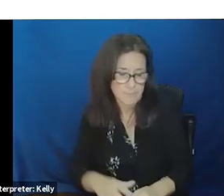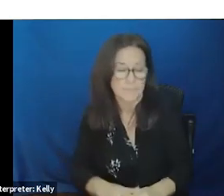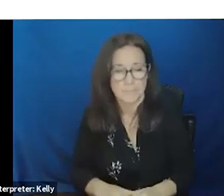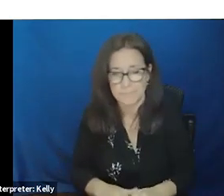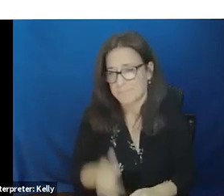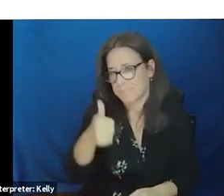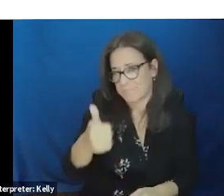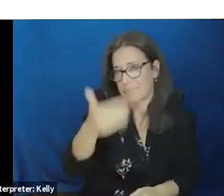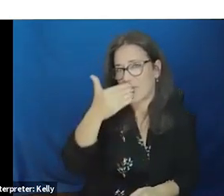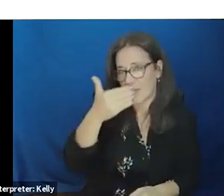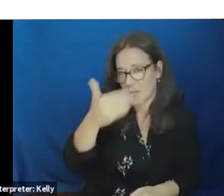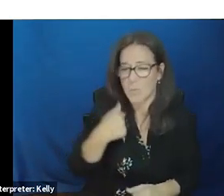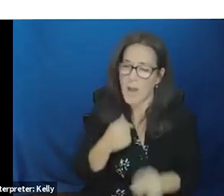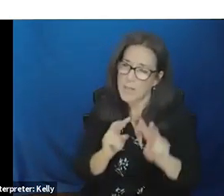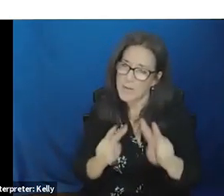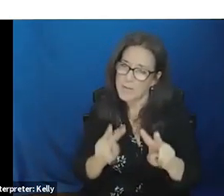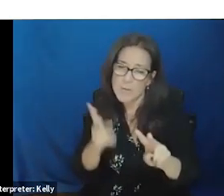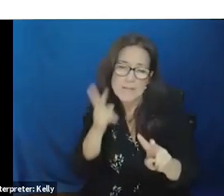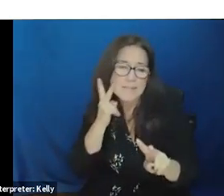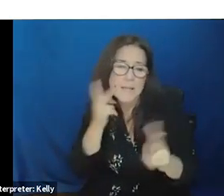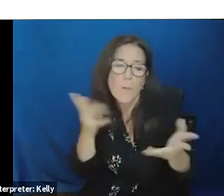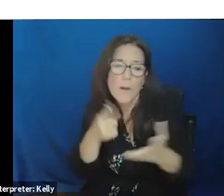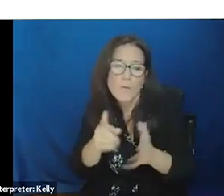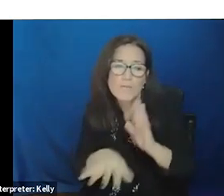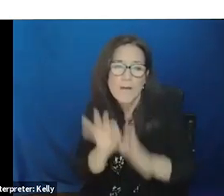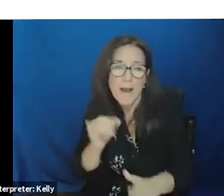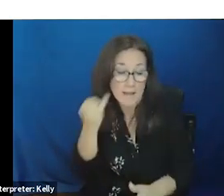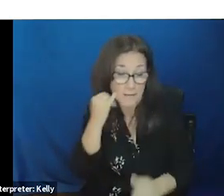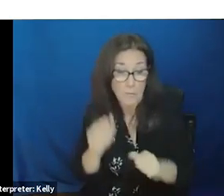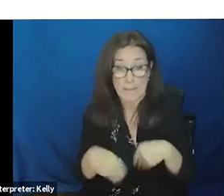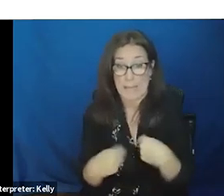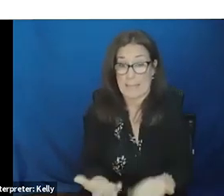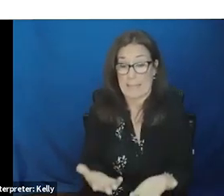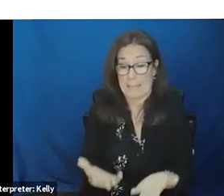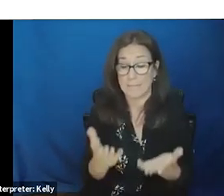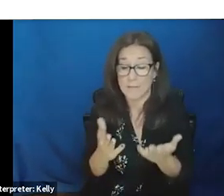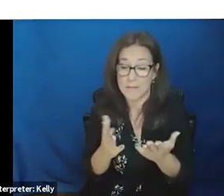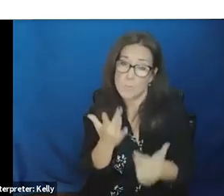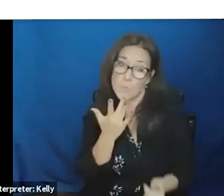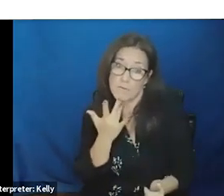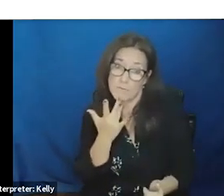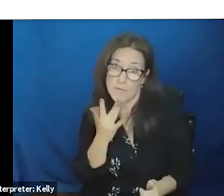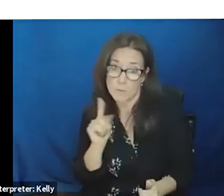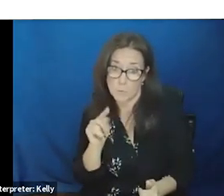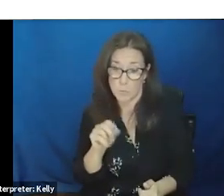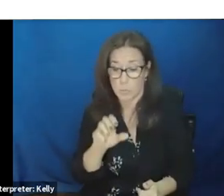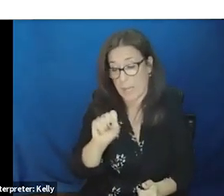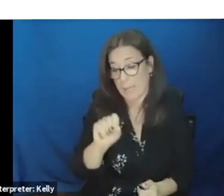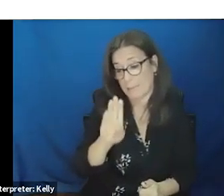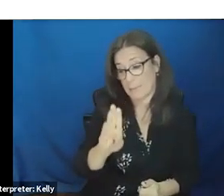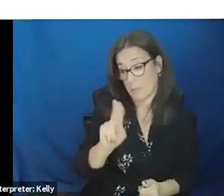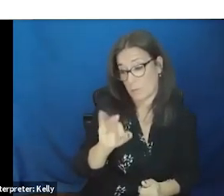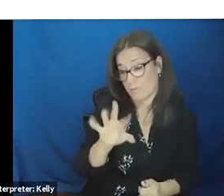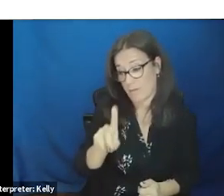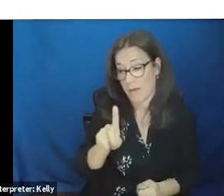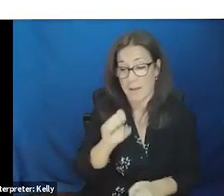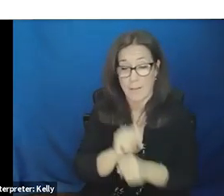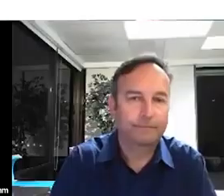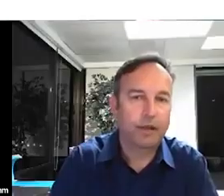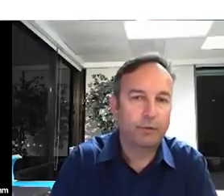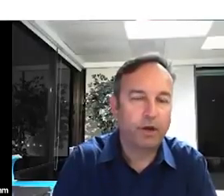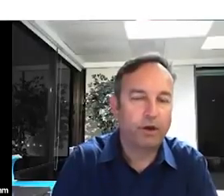principal y hacemos unos cálculos aunque gracias aguardo con interés escuchar la información